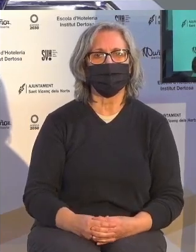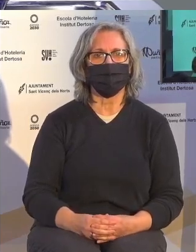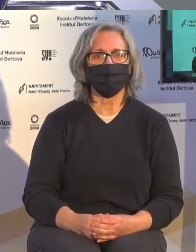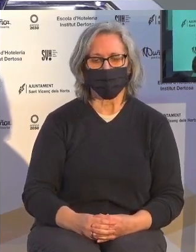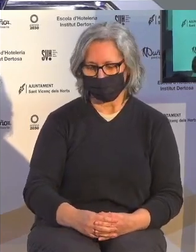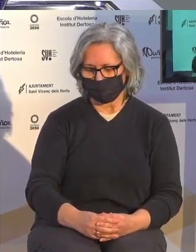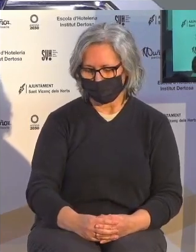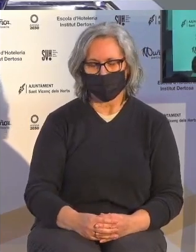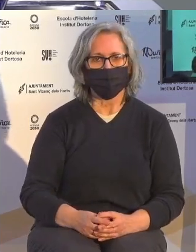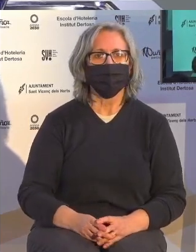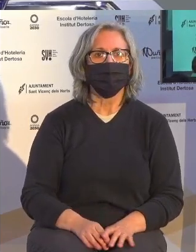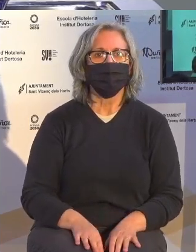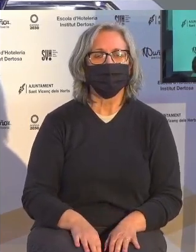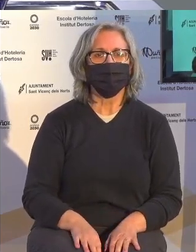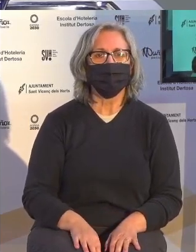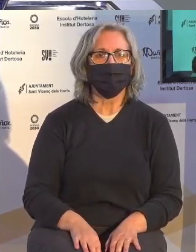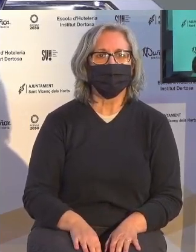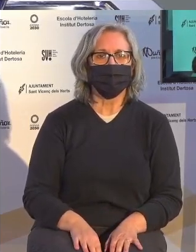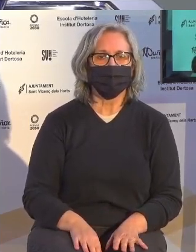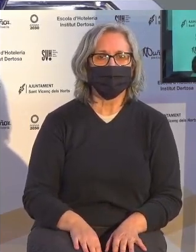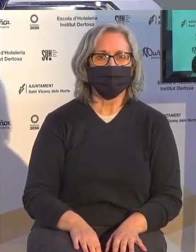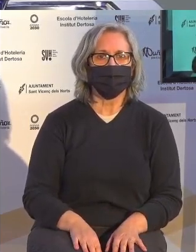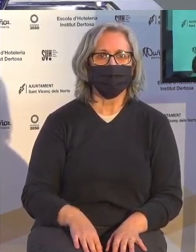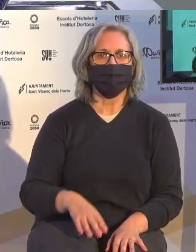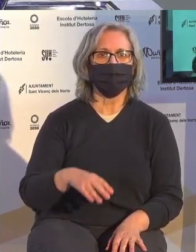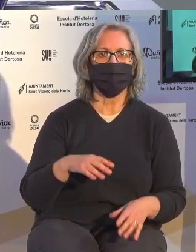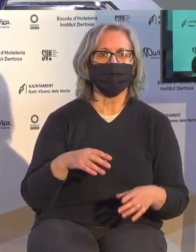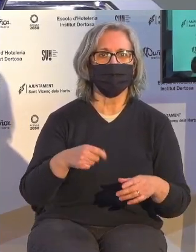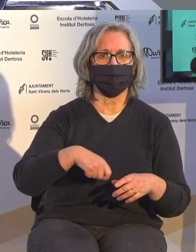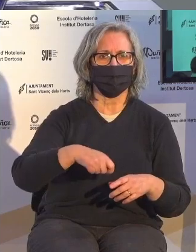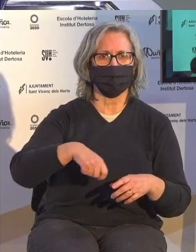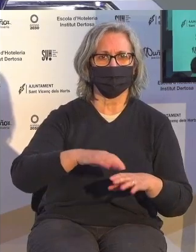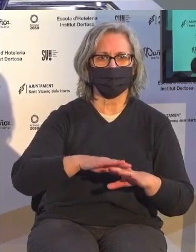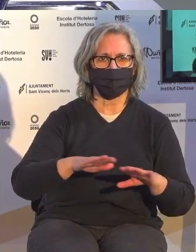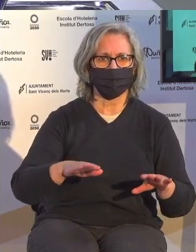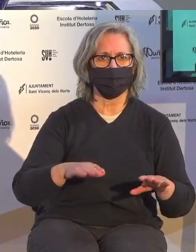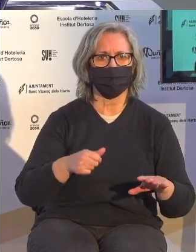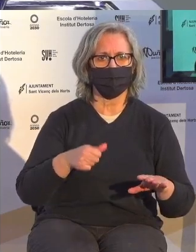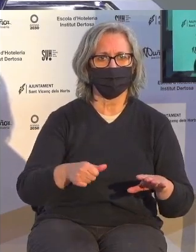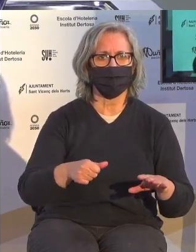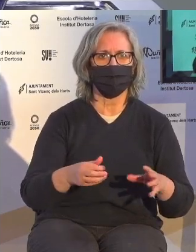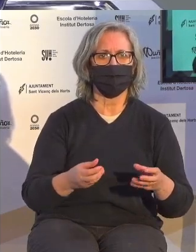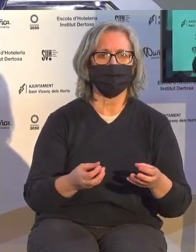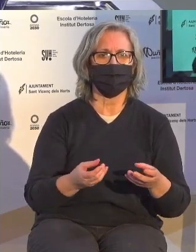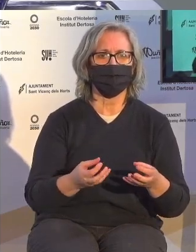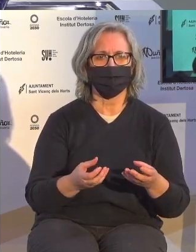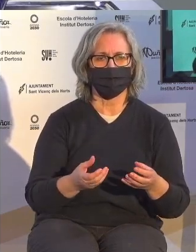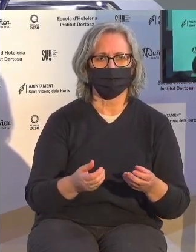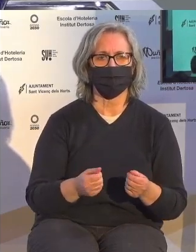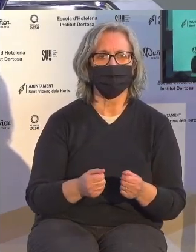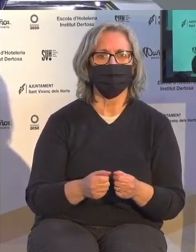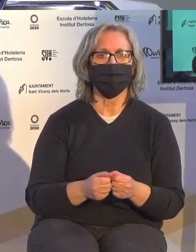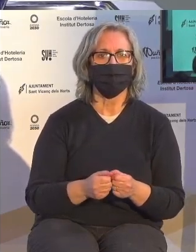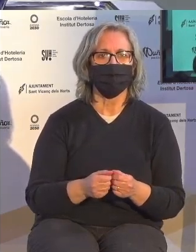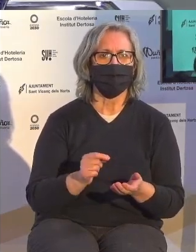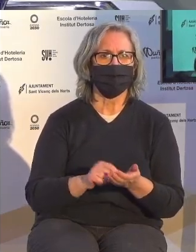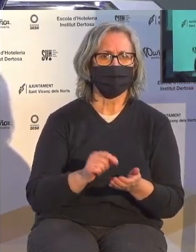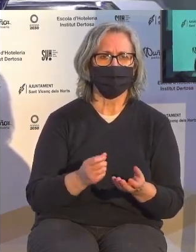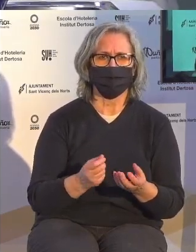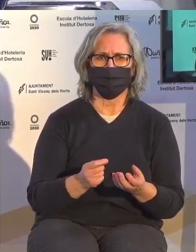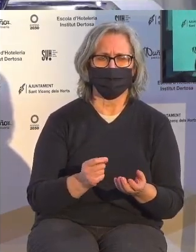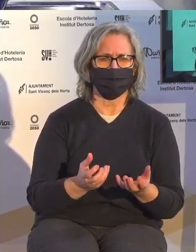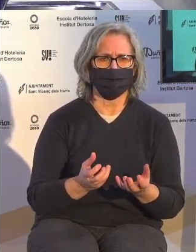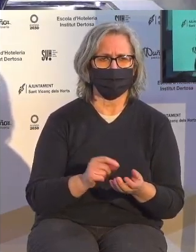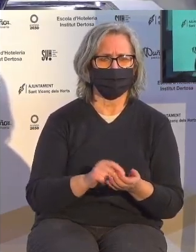y voy a empezar a hervir ahí está ya se va a quedar un tiempito al mismo tiempo aquí